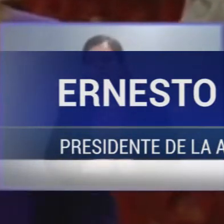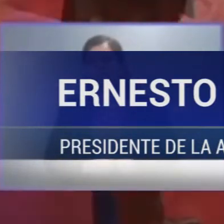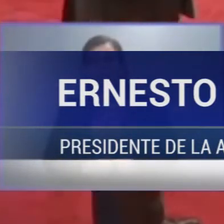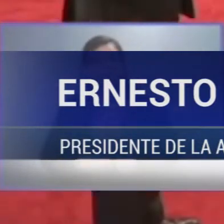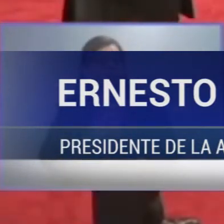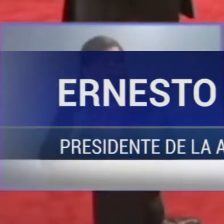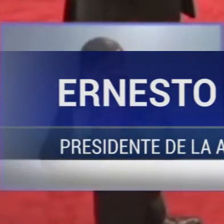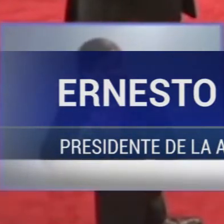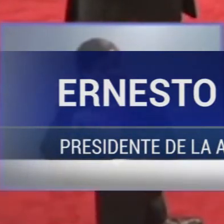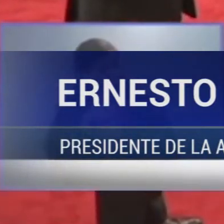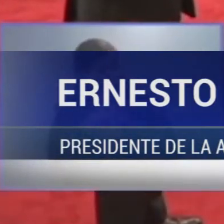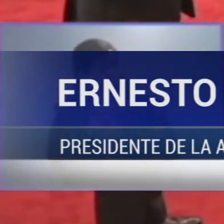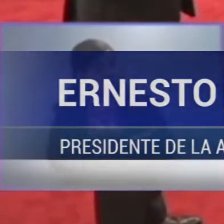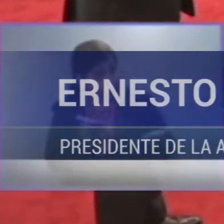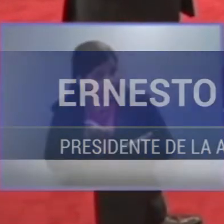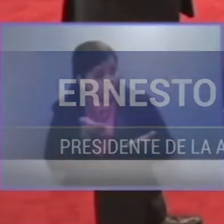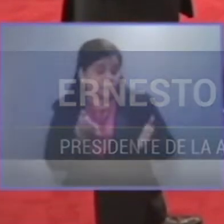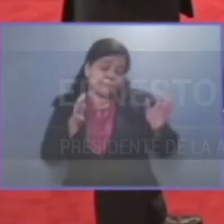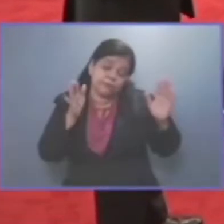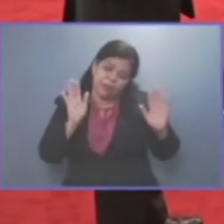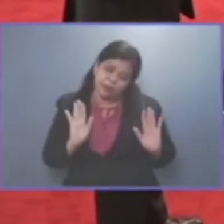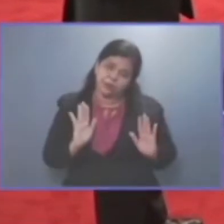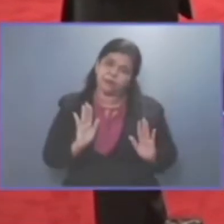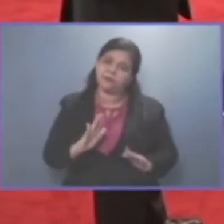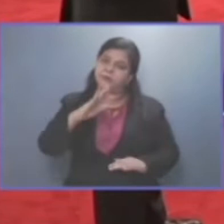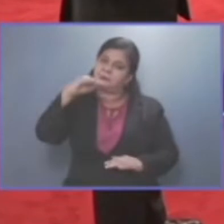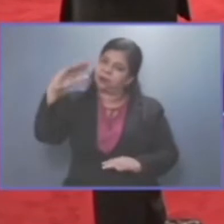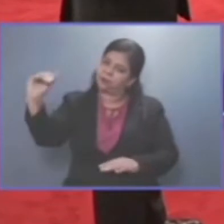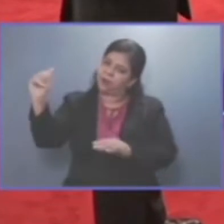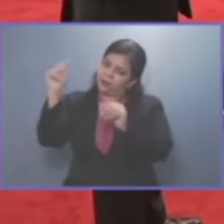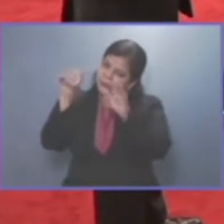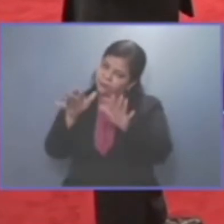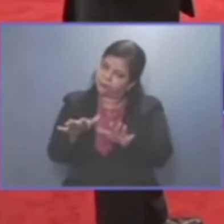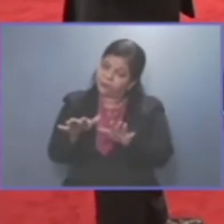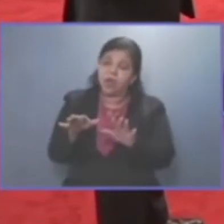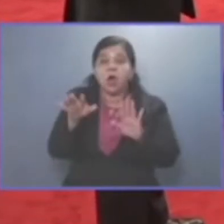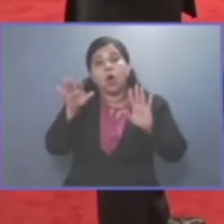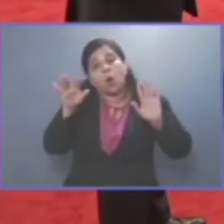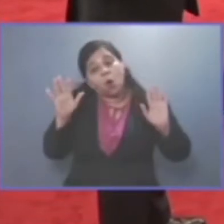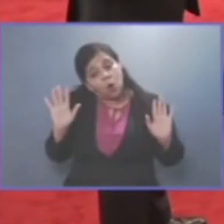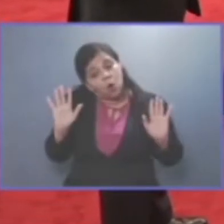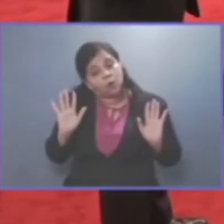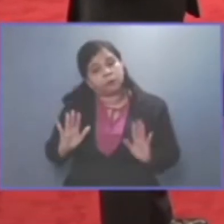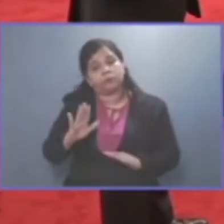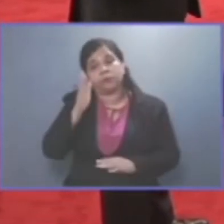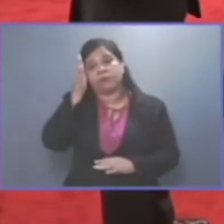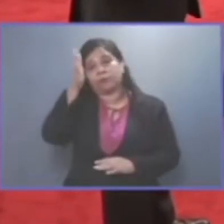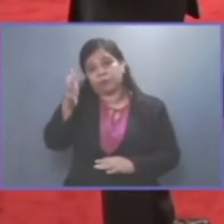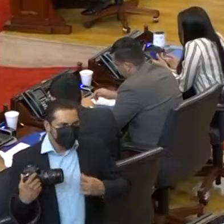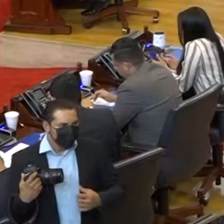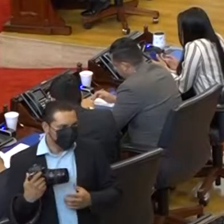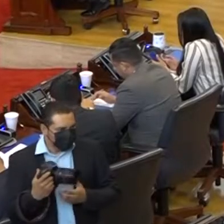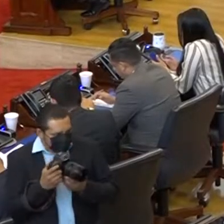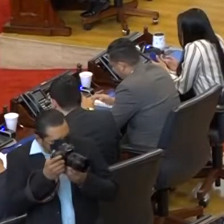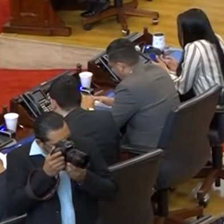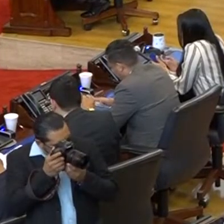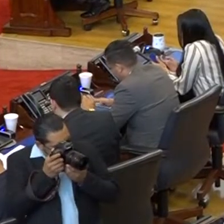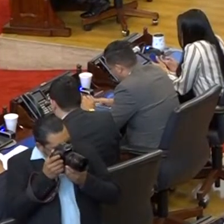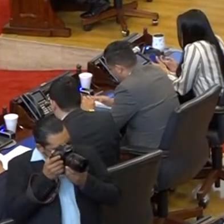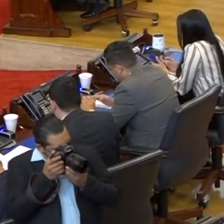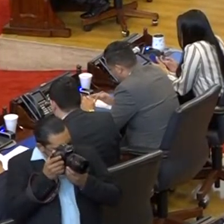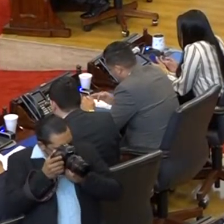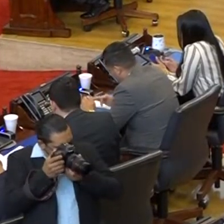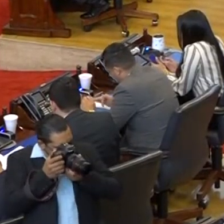Si así lo hiciereis, que la patria os premie, y si no, que ella os lo demande. Pero dentro